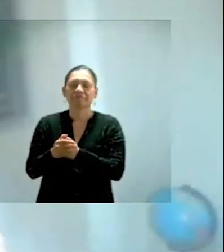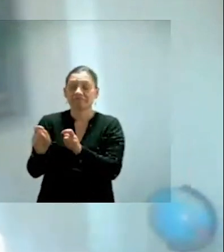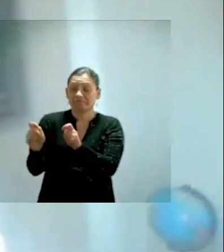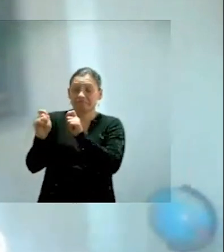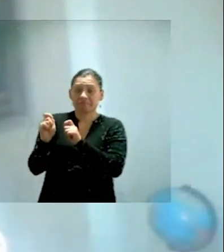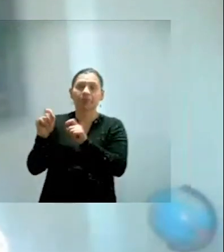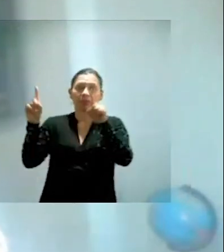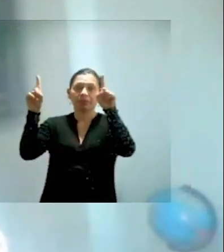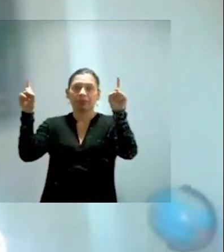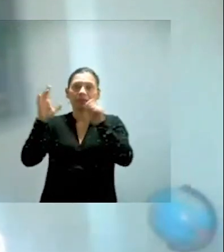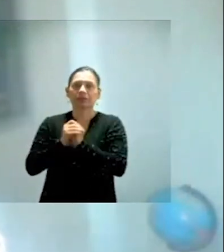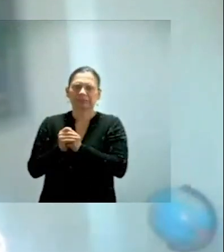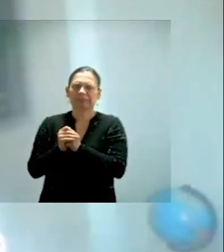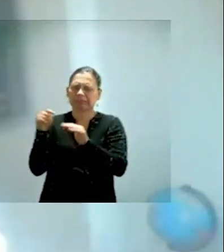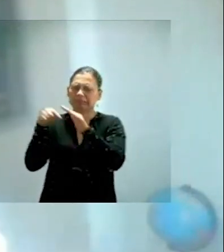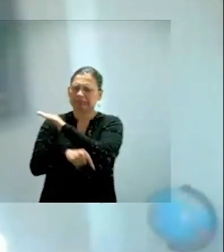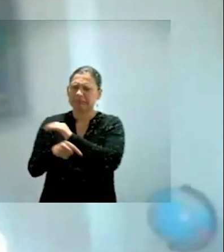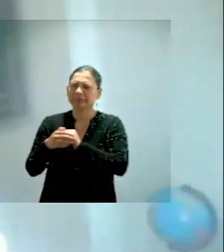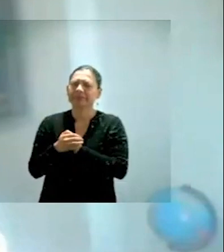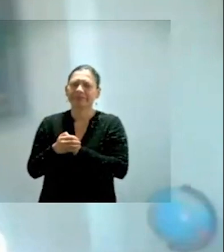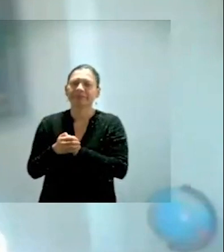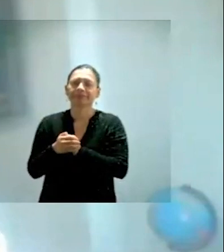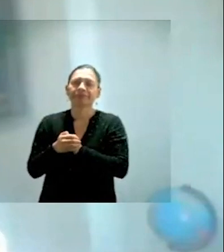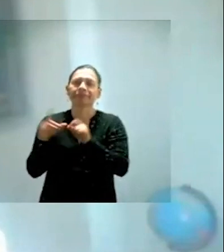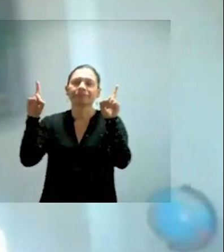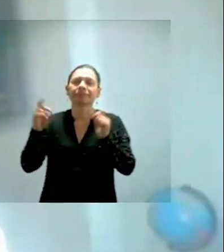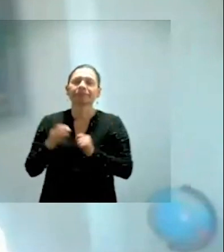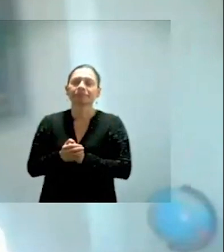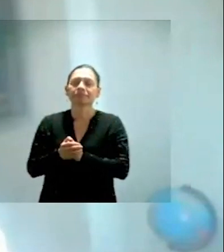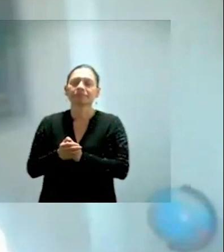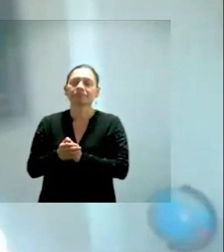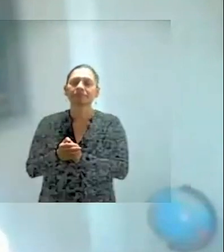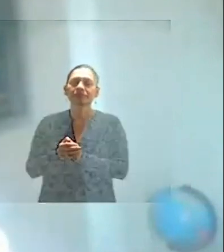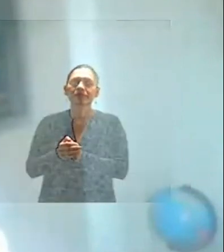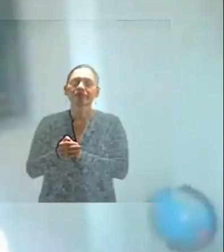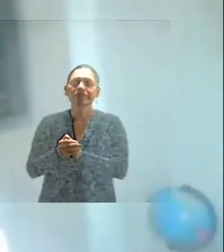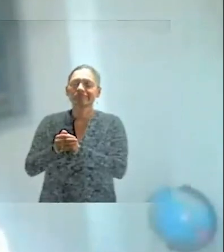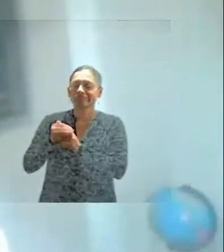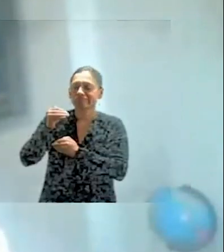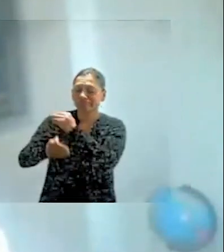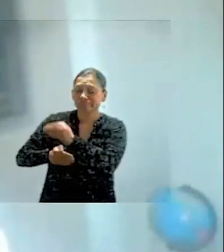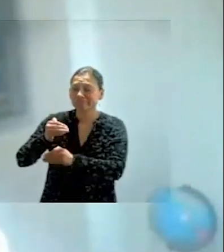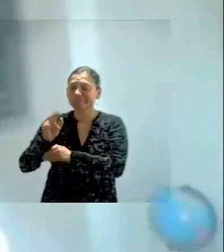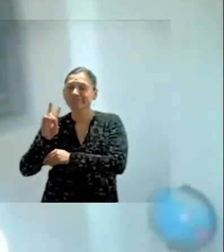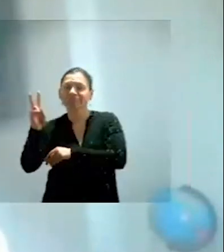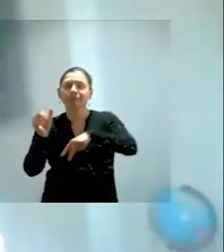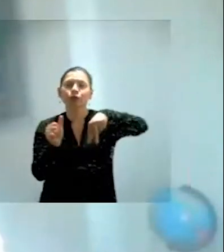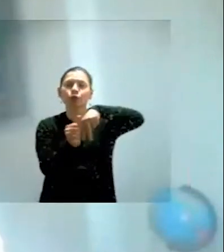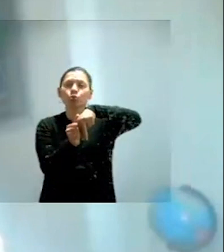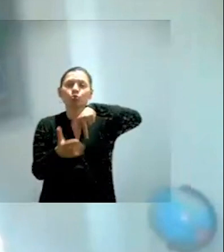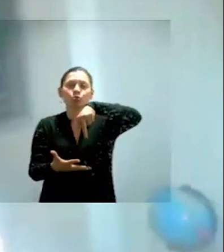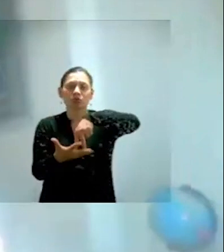denso, como es el de la desarrollo, evolución de la tutela. Y para ello